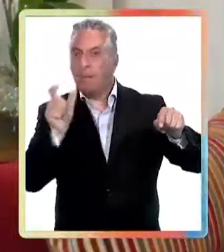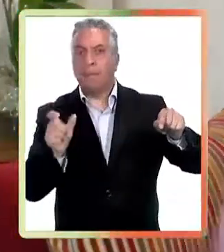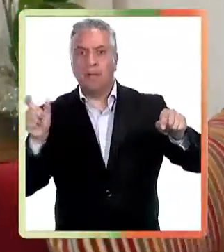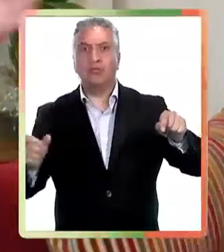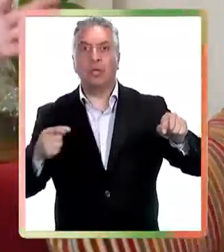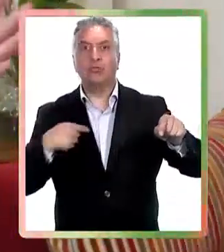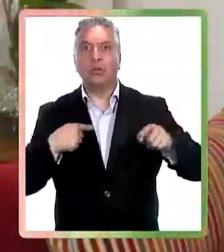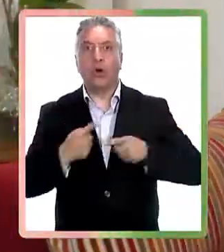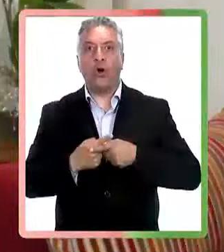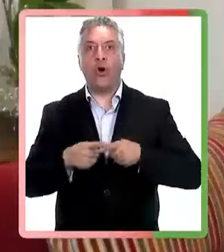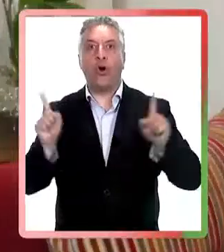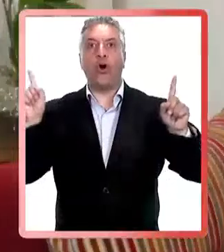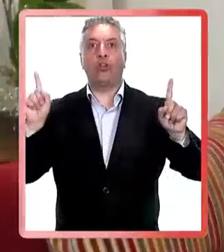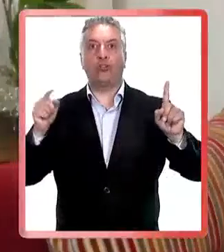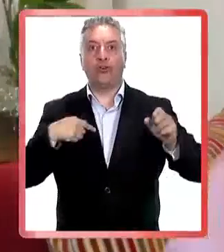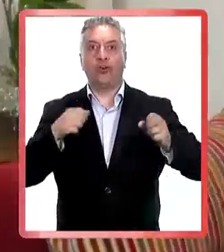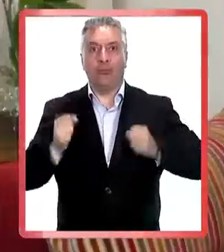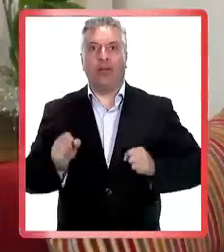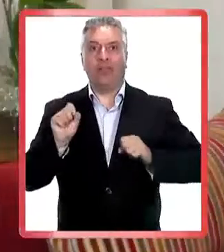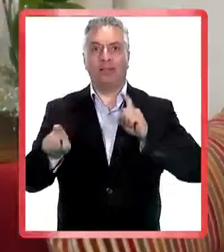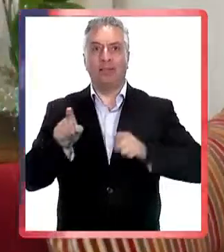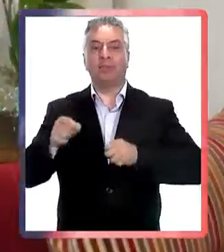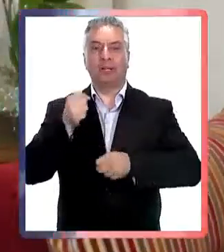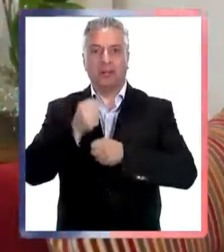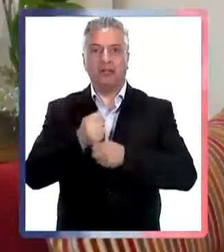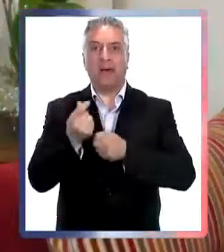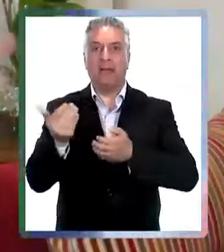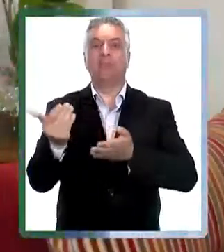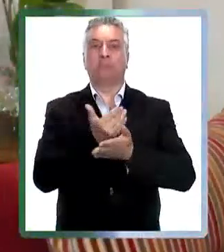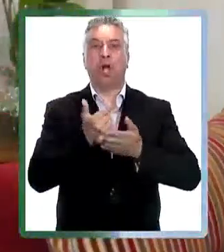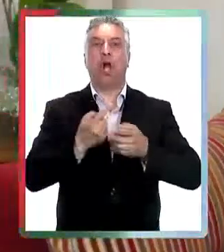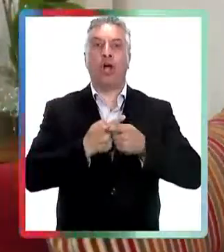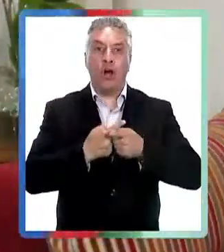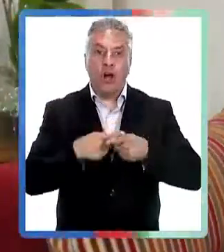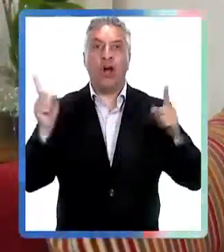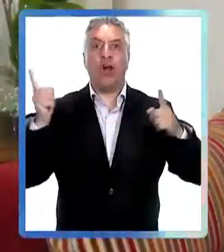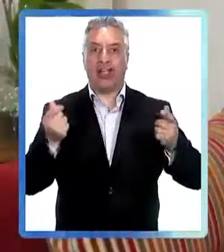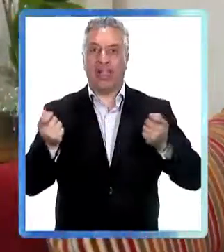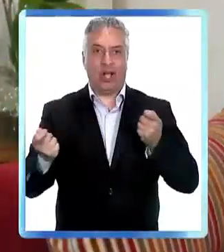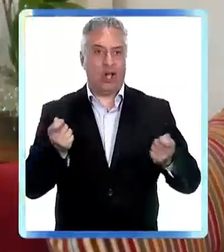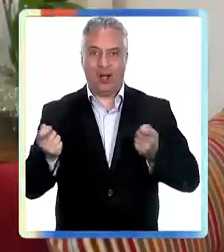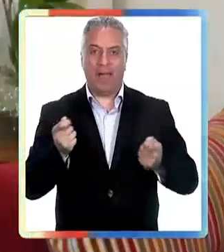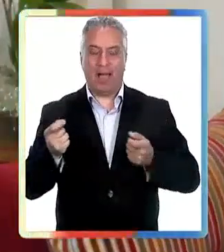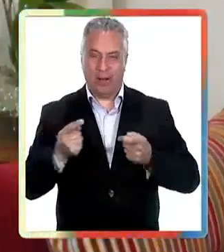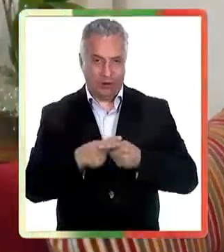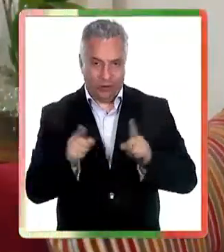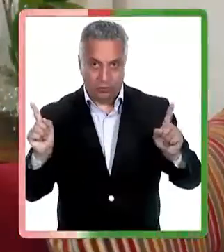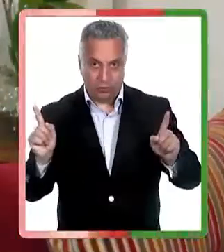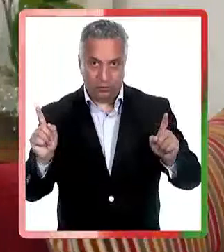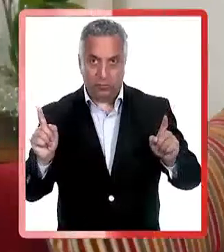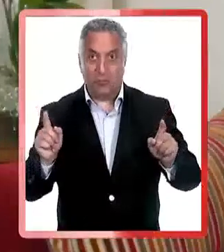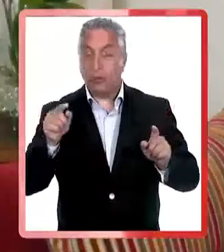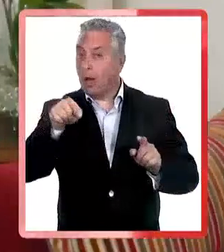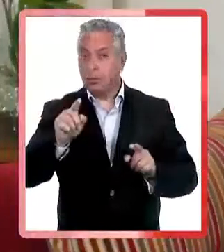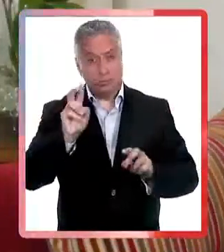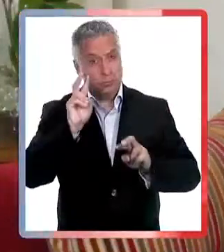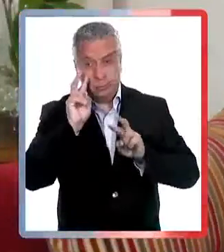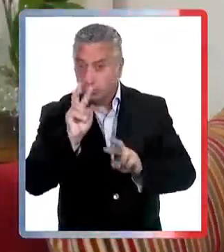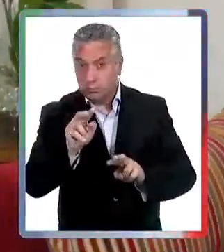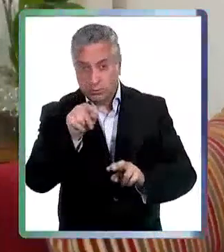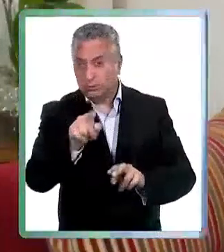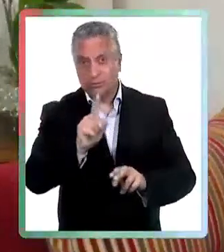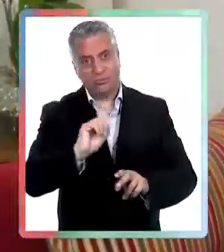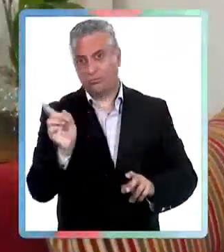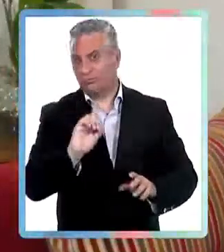personas que tienen otros instrumentos para defenderse de las contingencias económicas. Entonces, no está contemplado